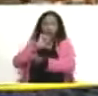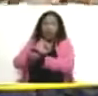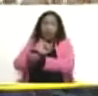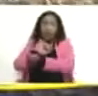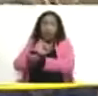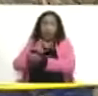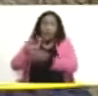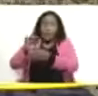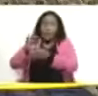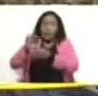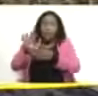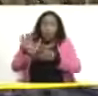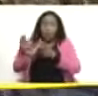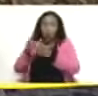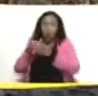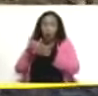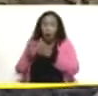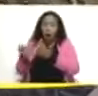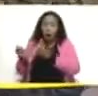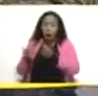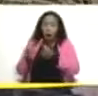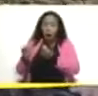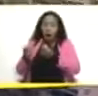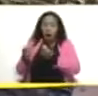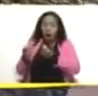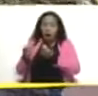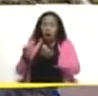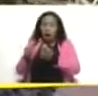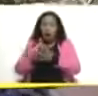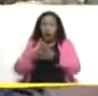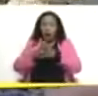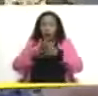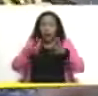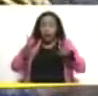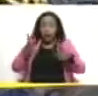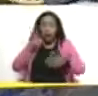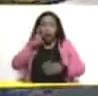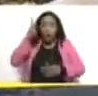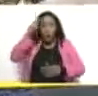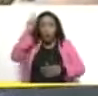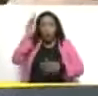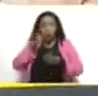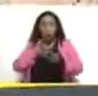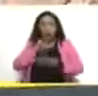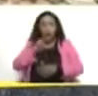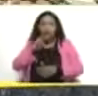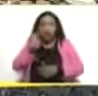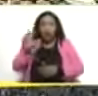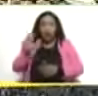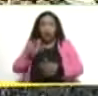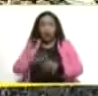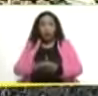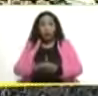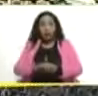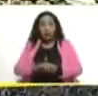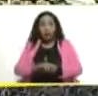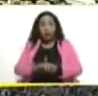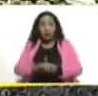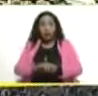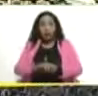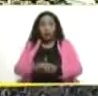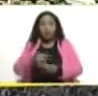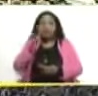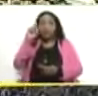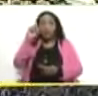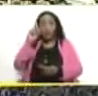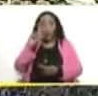de las manos de las mafias. Operación Gran Cacique Guaycaipuro 2023, que también